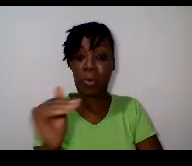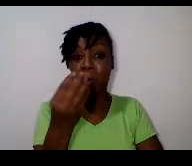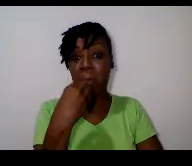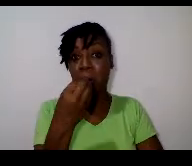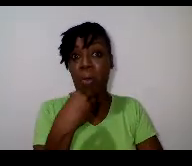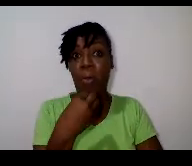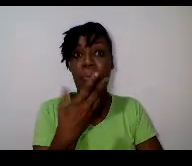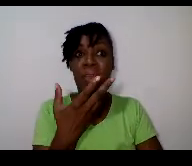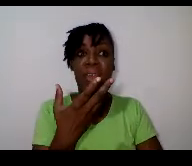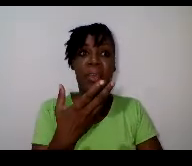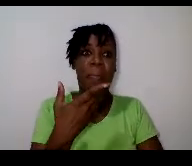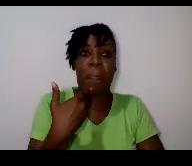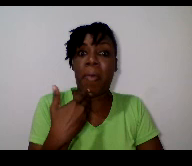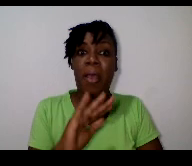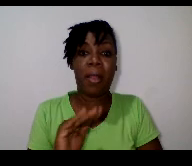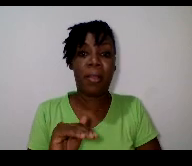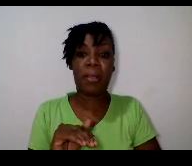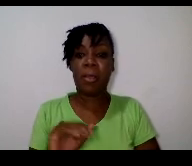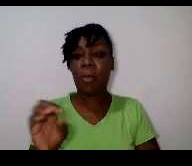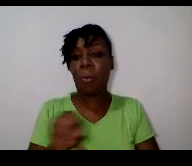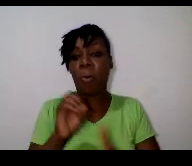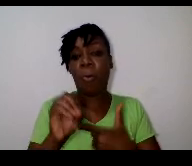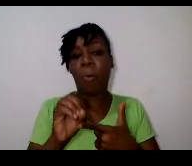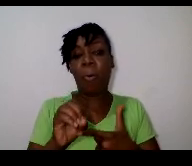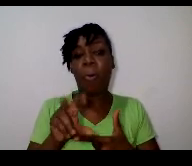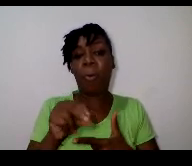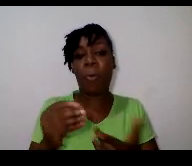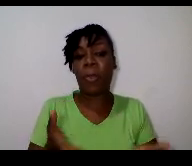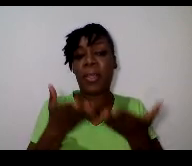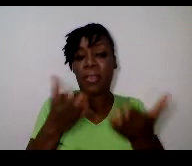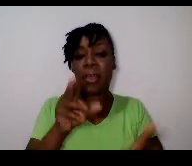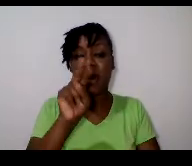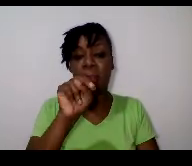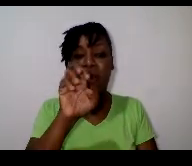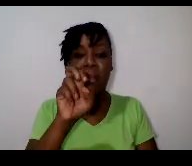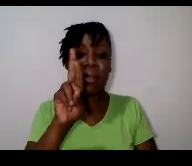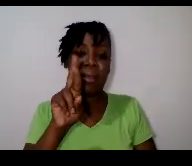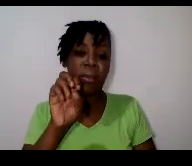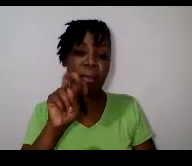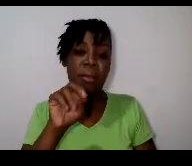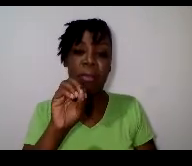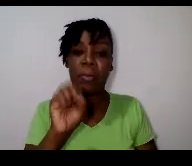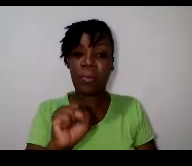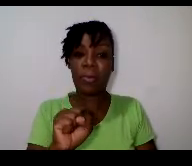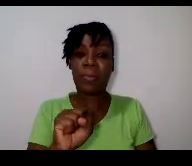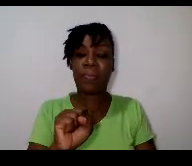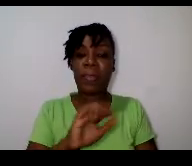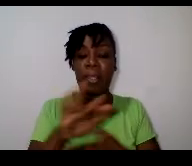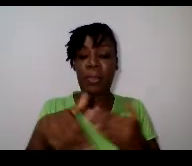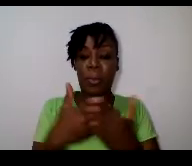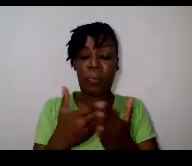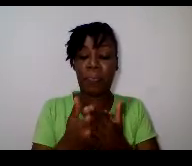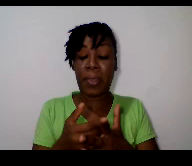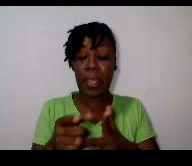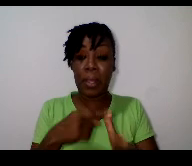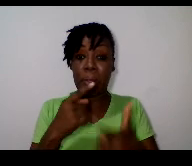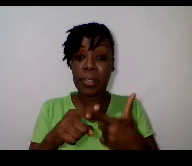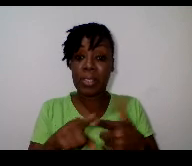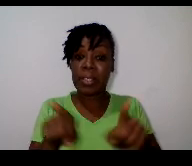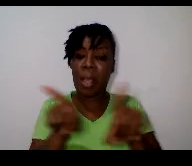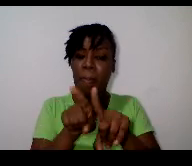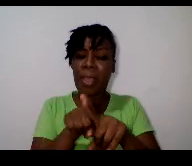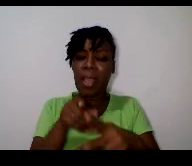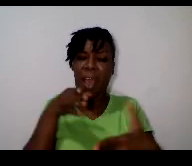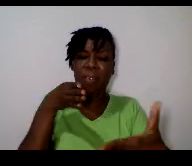manera inadecuada o que no le da a la neurona los alimentos que necesitan. Y afecta nuestras decisiones, así como les